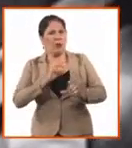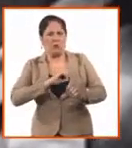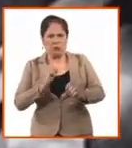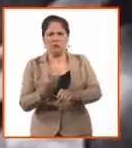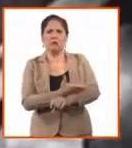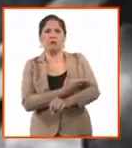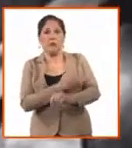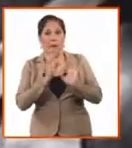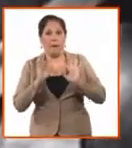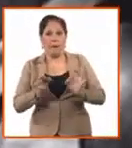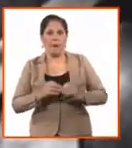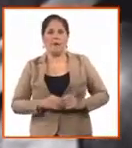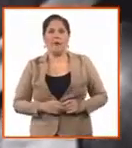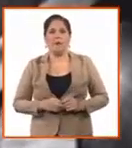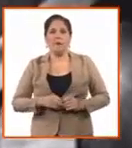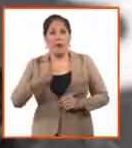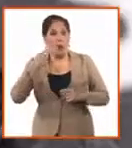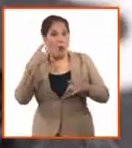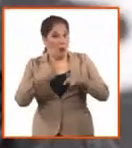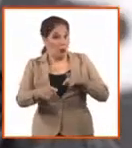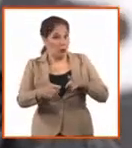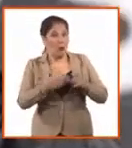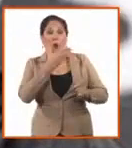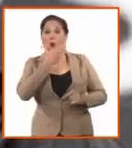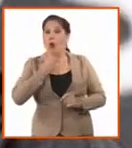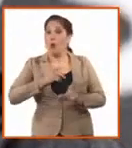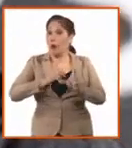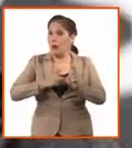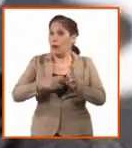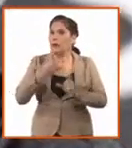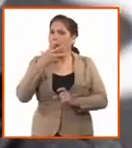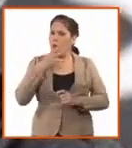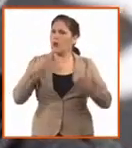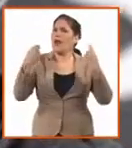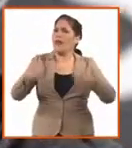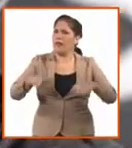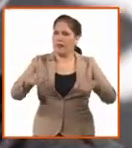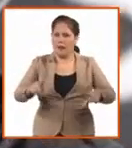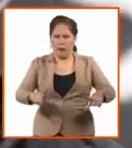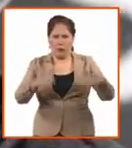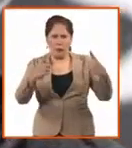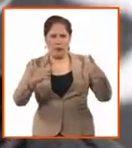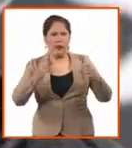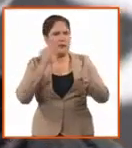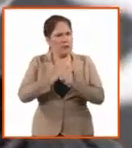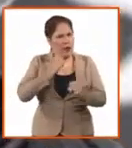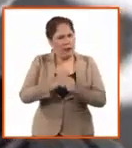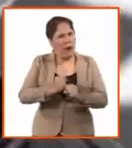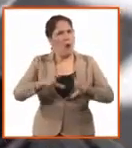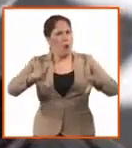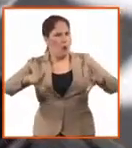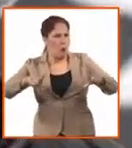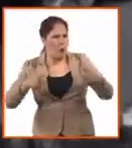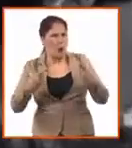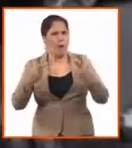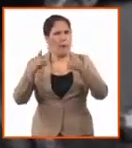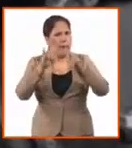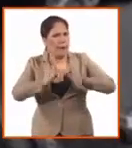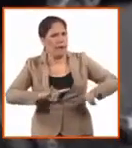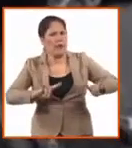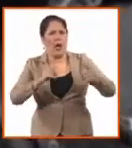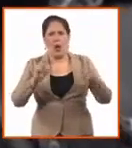es un gran sentido del deber un sentido del deber con nuestra sociedad